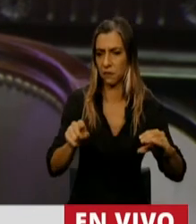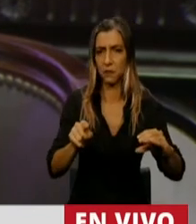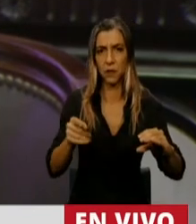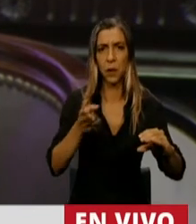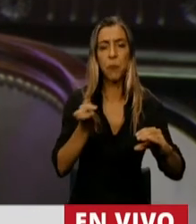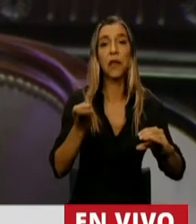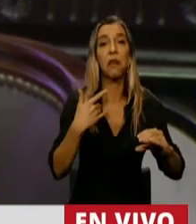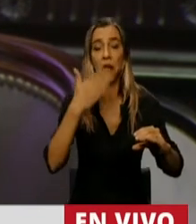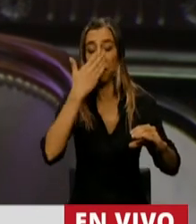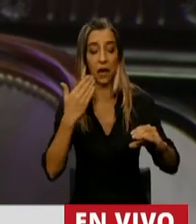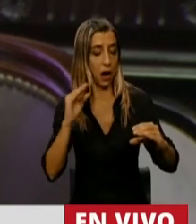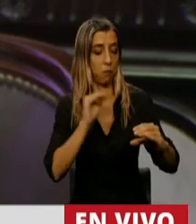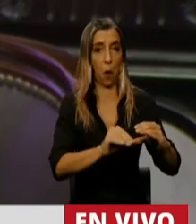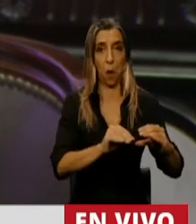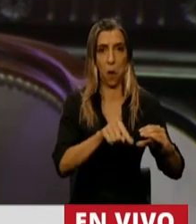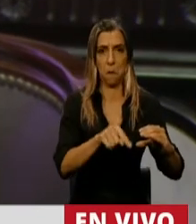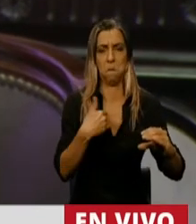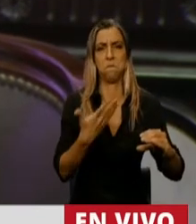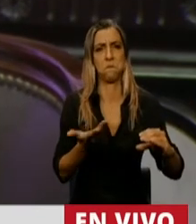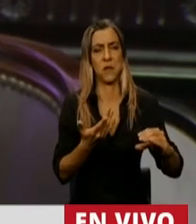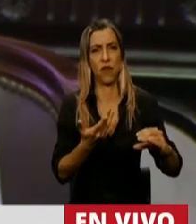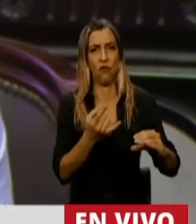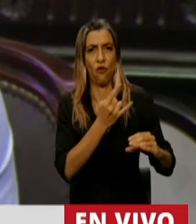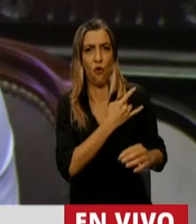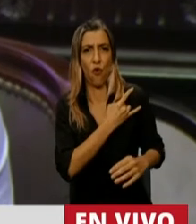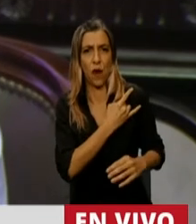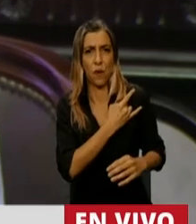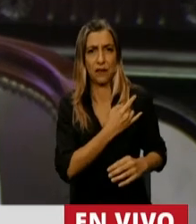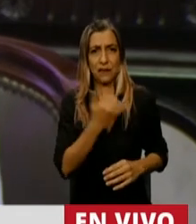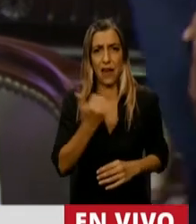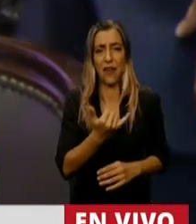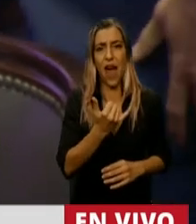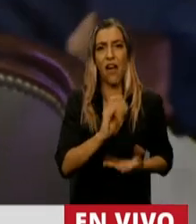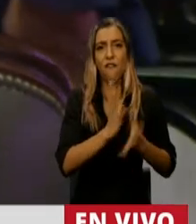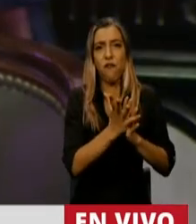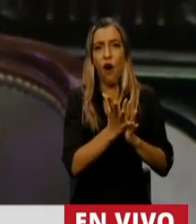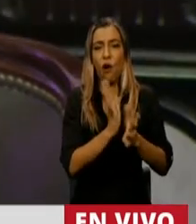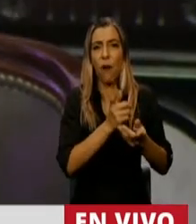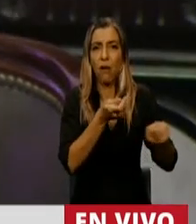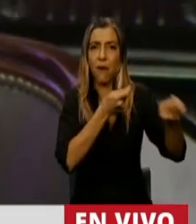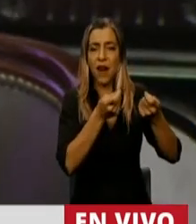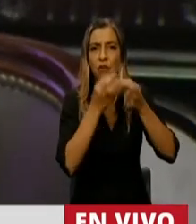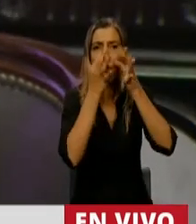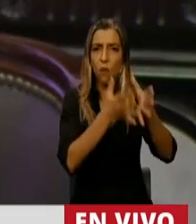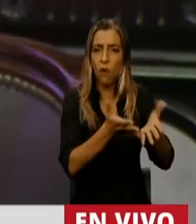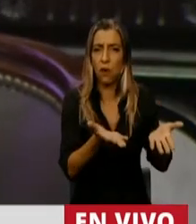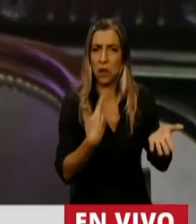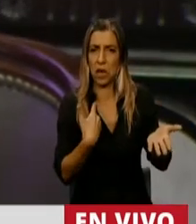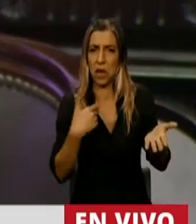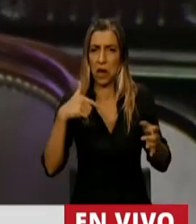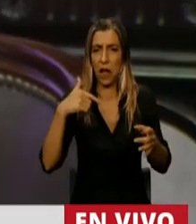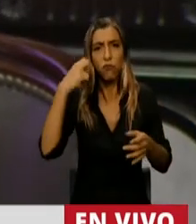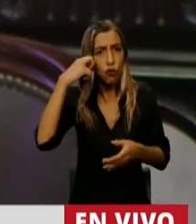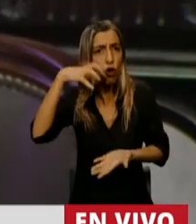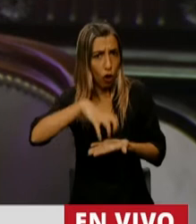universitaria. Porque no es que esté mal controlar a las universidades, por supuesto que está bien controlar los fondos. Este Congreso los